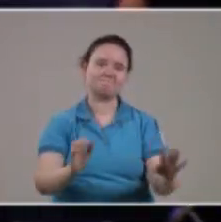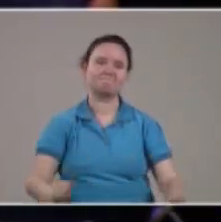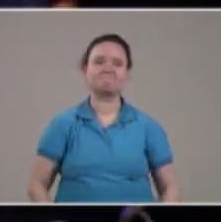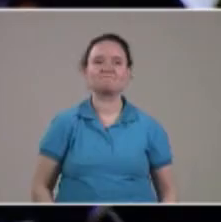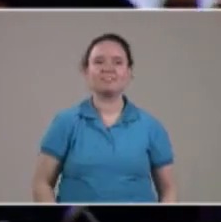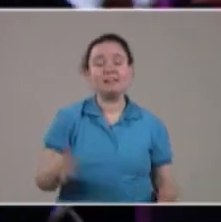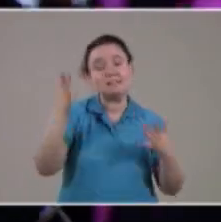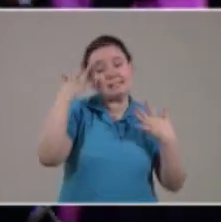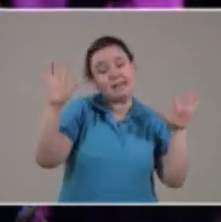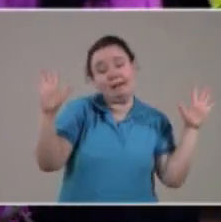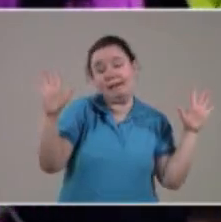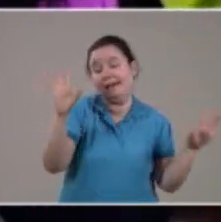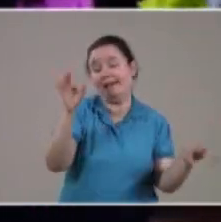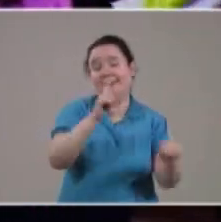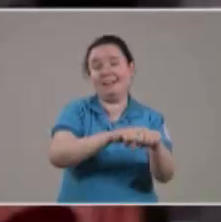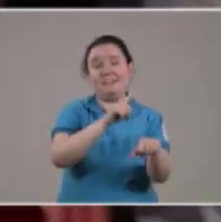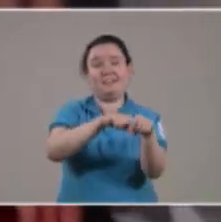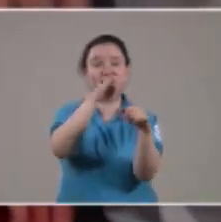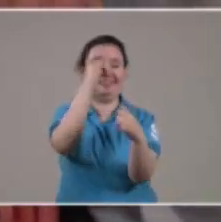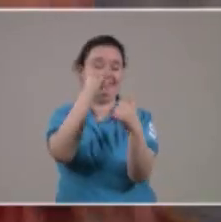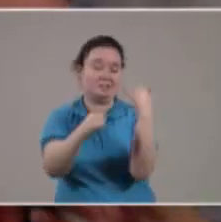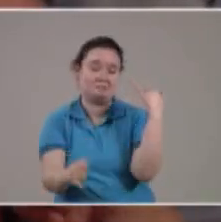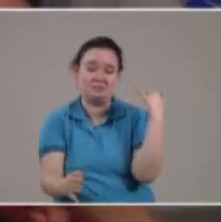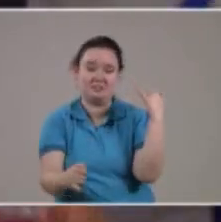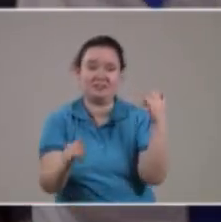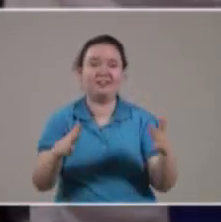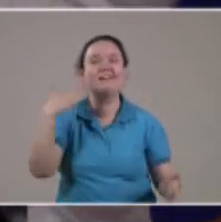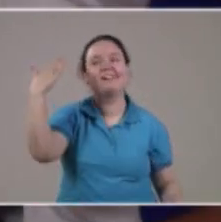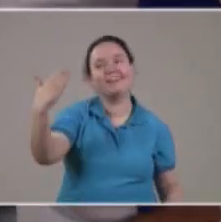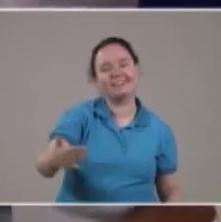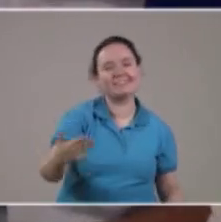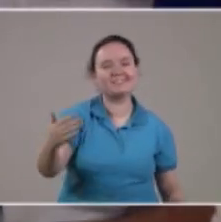a saber a qué horas hubiéramos terminado del día siguiente.